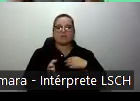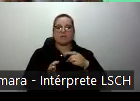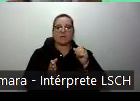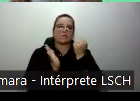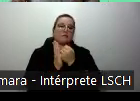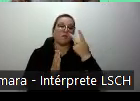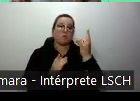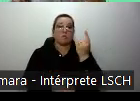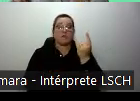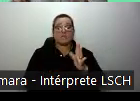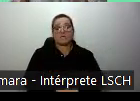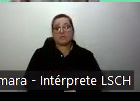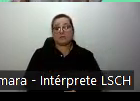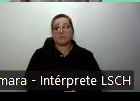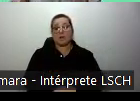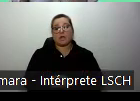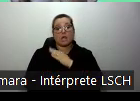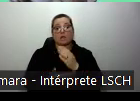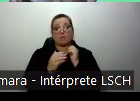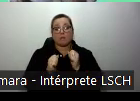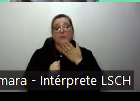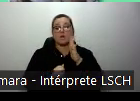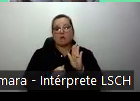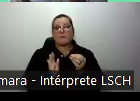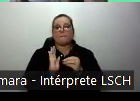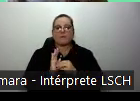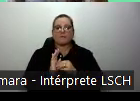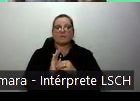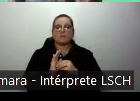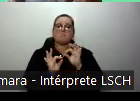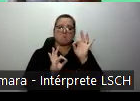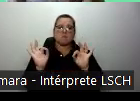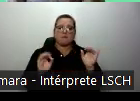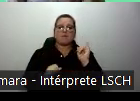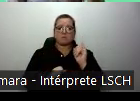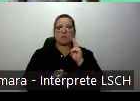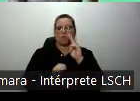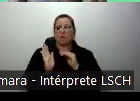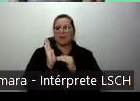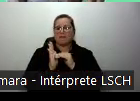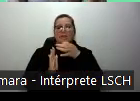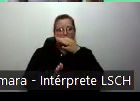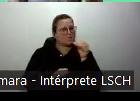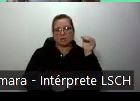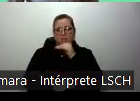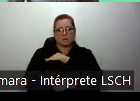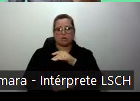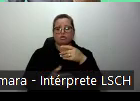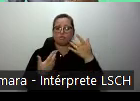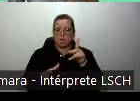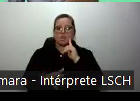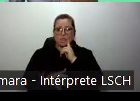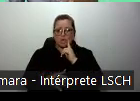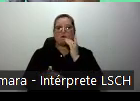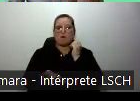Universidad de hecho hasta podría mejorarse un más medible sí es mejorar toos niveles como que te dice inmediatamente que ya existe y que hay que